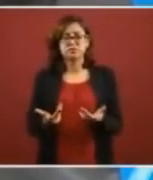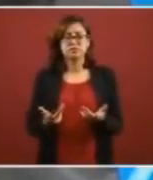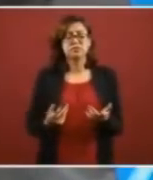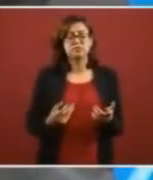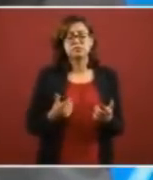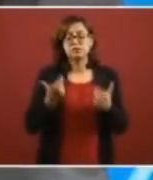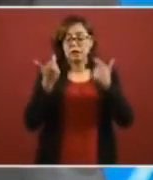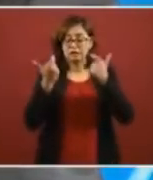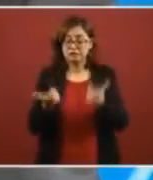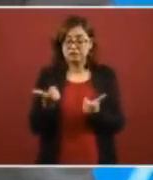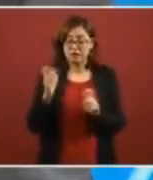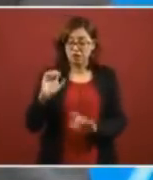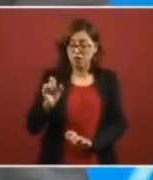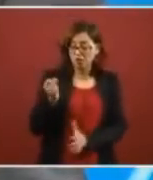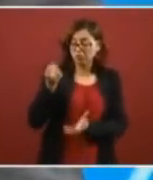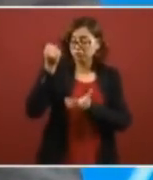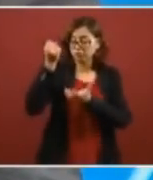libera